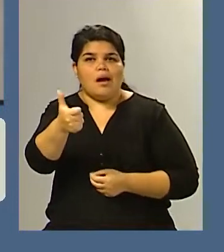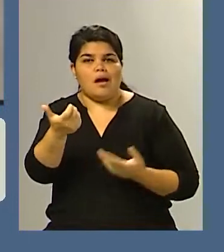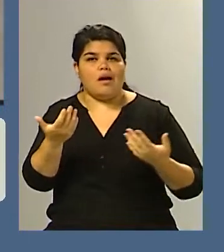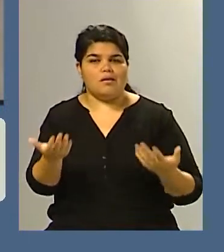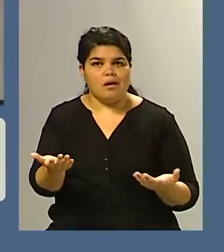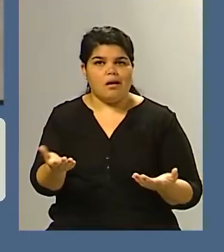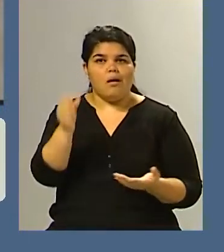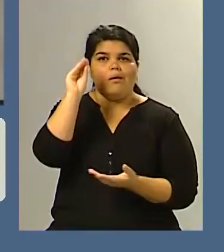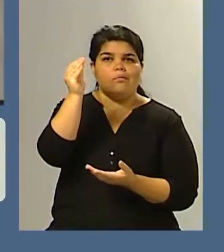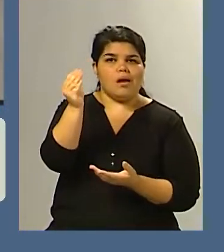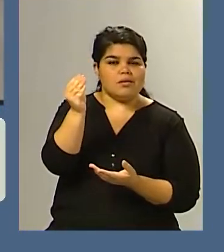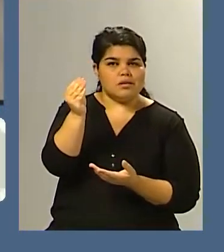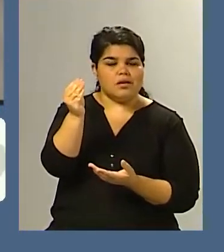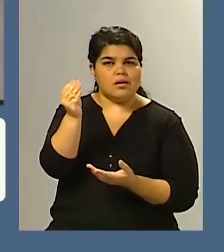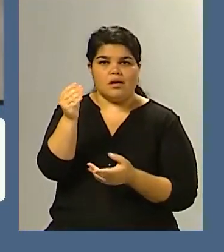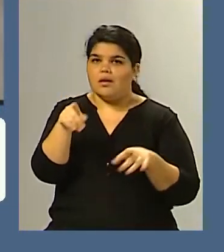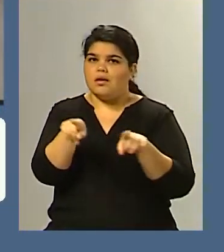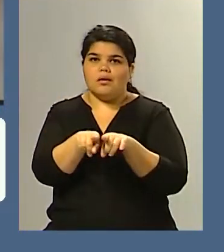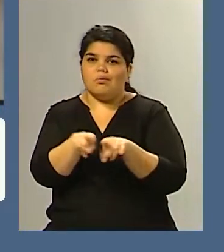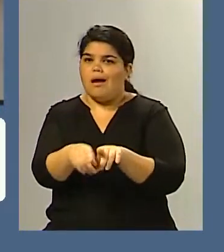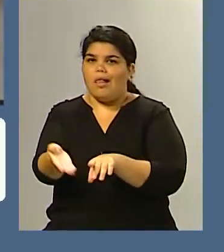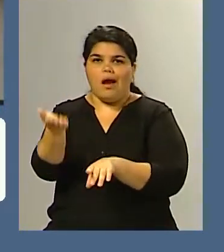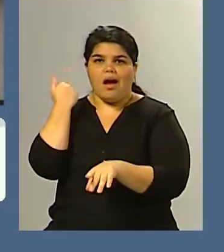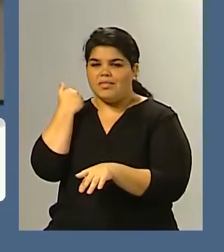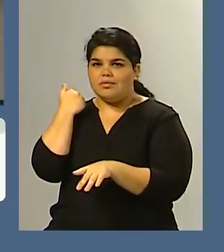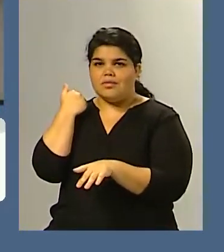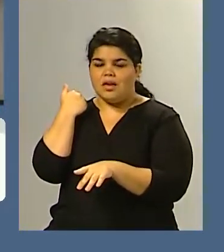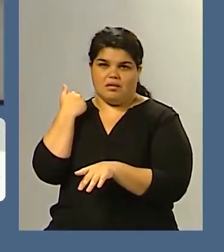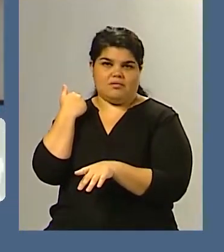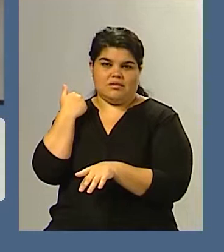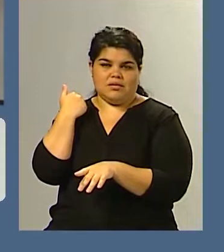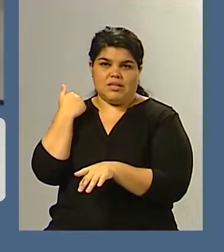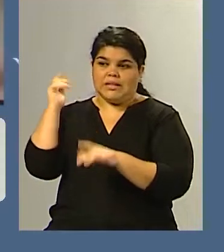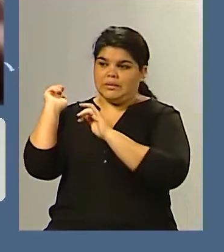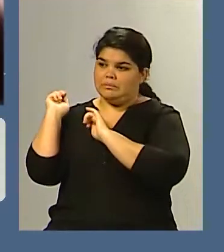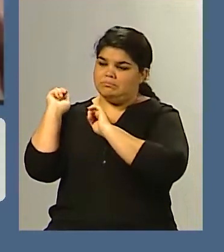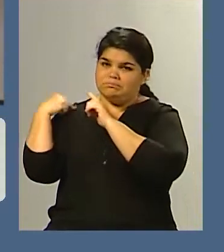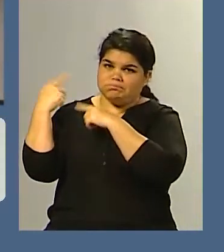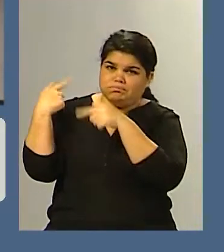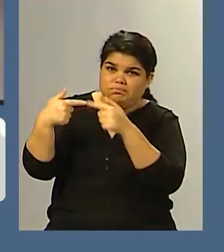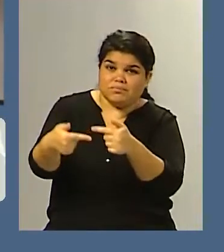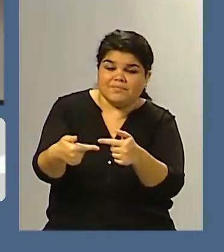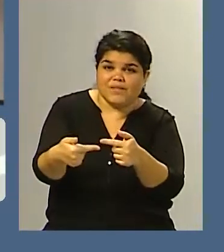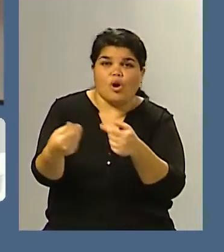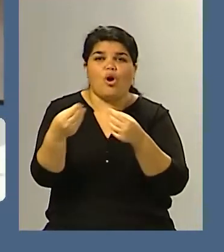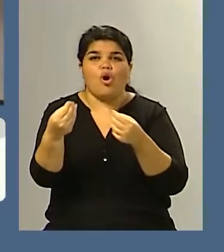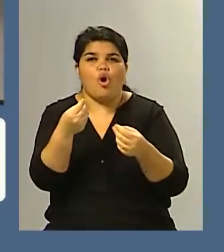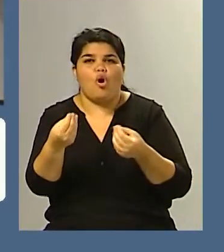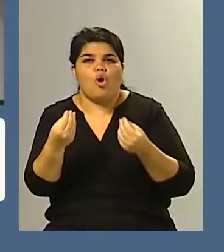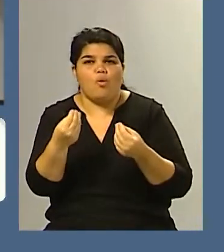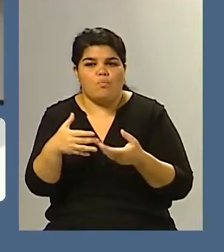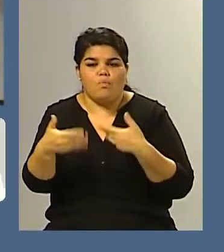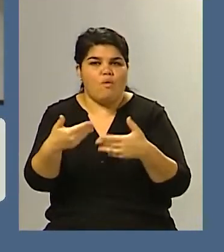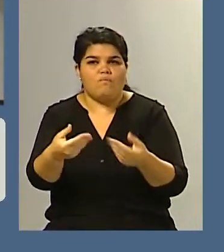el Brasil, que es recipendiario de la vieja diplomacia portuguesa, porque esto también, Brasil hay que entenderlo también